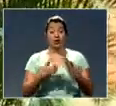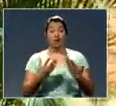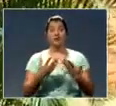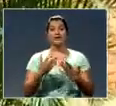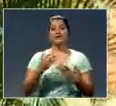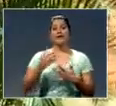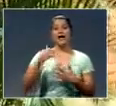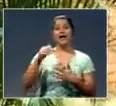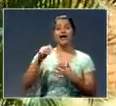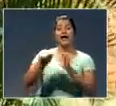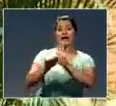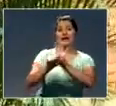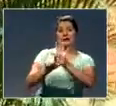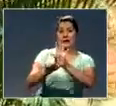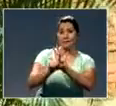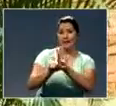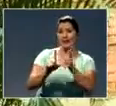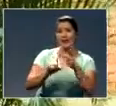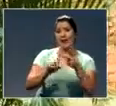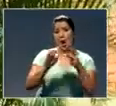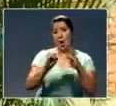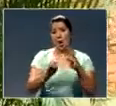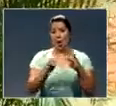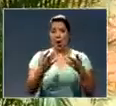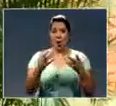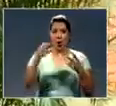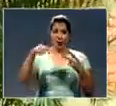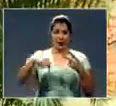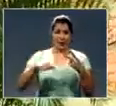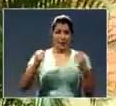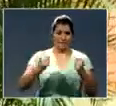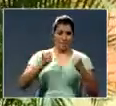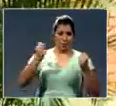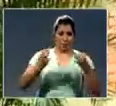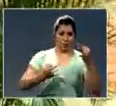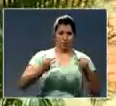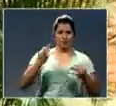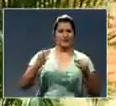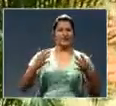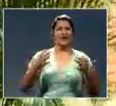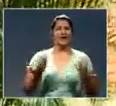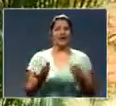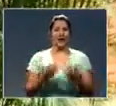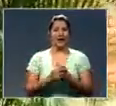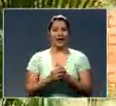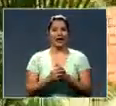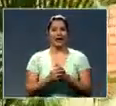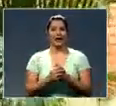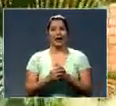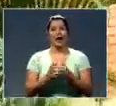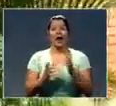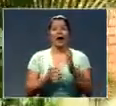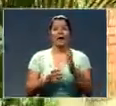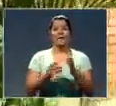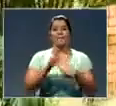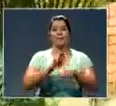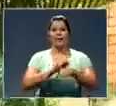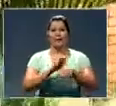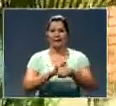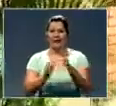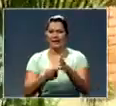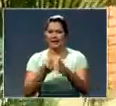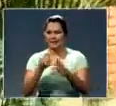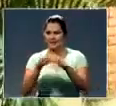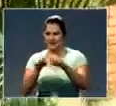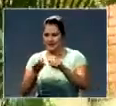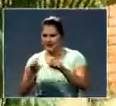Legislativa, lo que facilita son los acuerdos también secretos, ¿verdad? Acuerdos